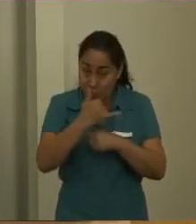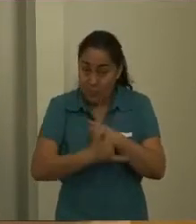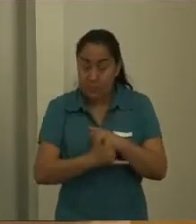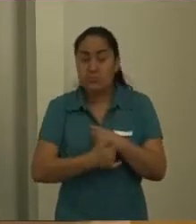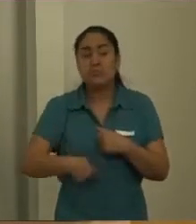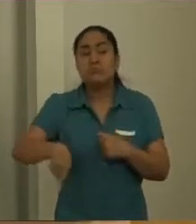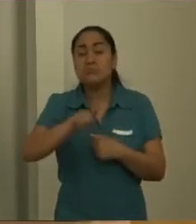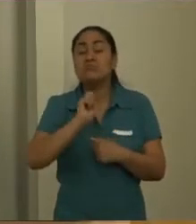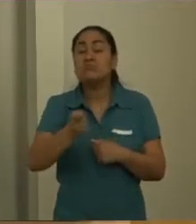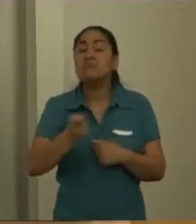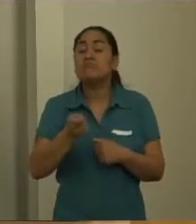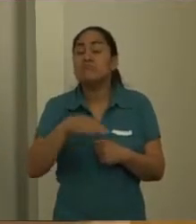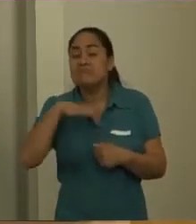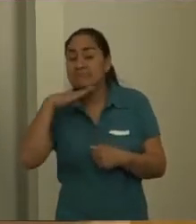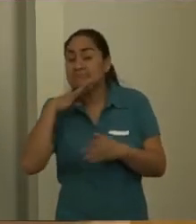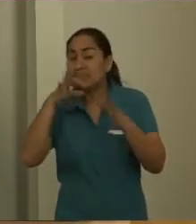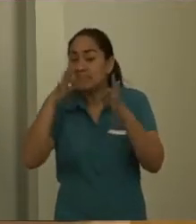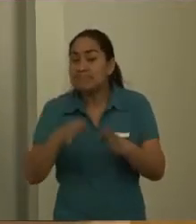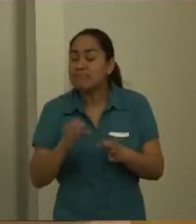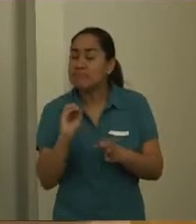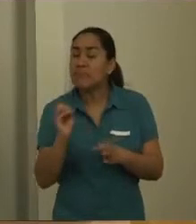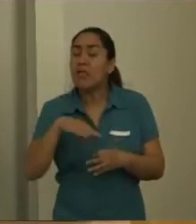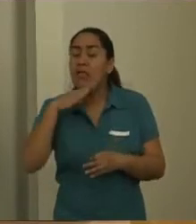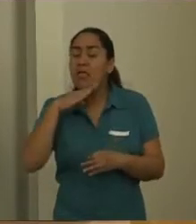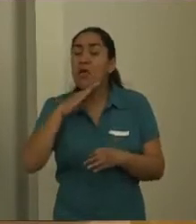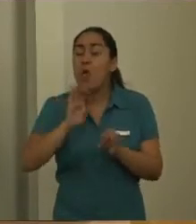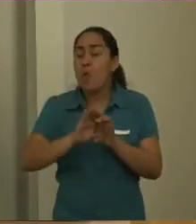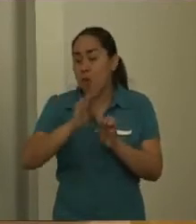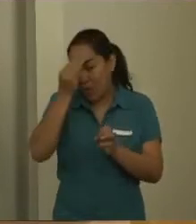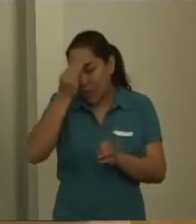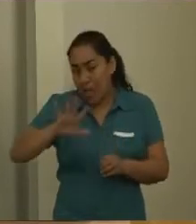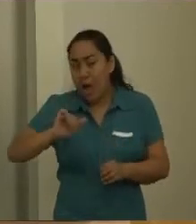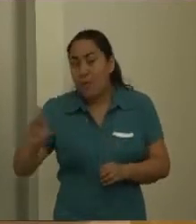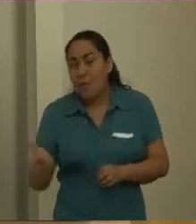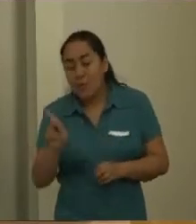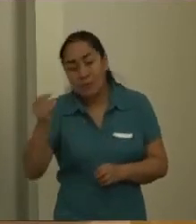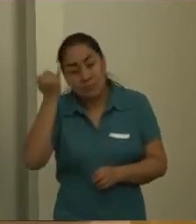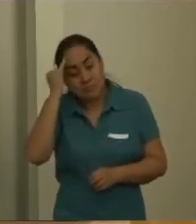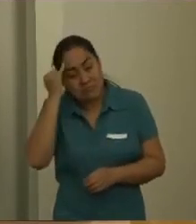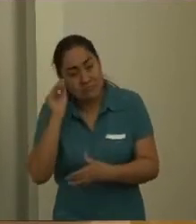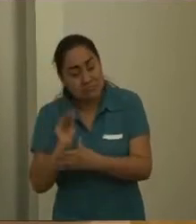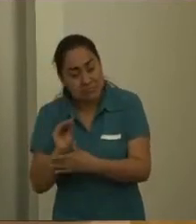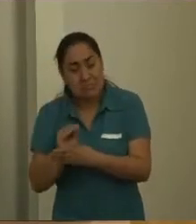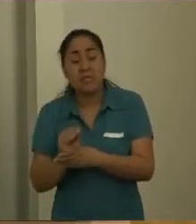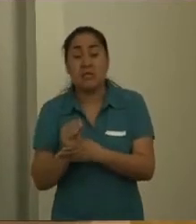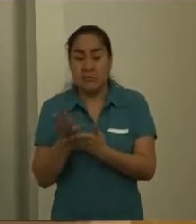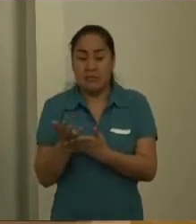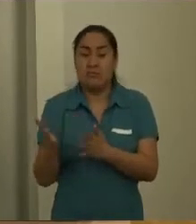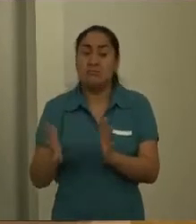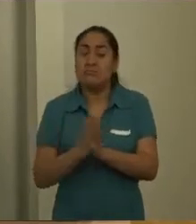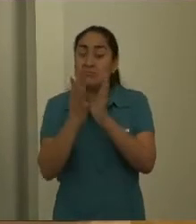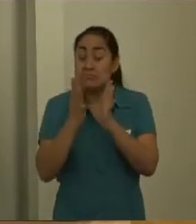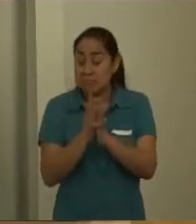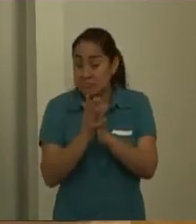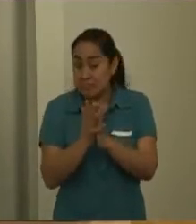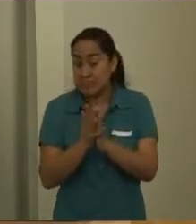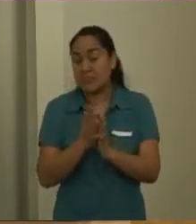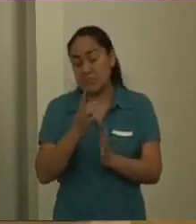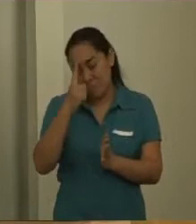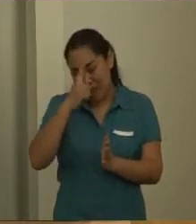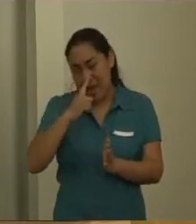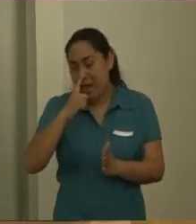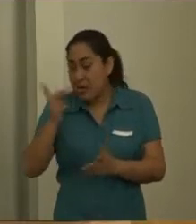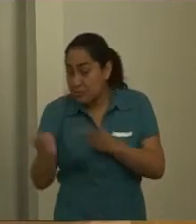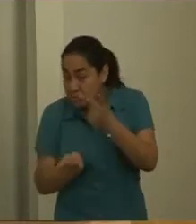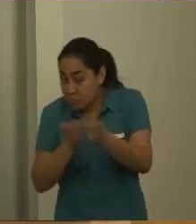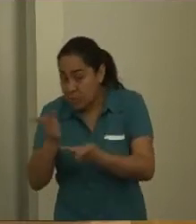están tomando adecuadamente en cuenta los pueblos y comunidades indígenas y su participación no sólo en procesos de